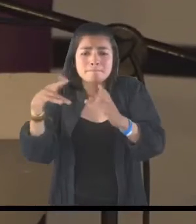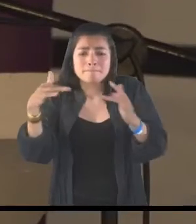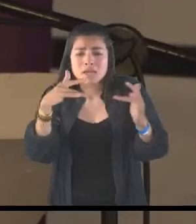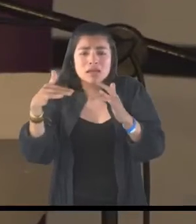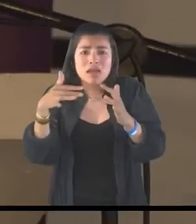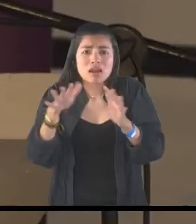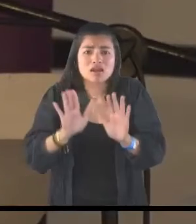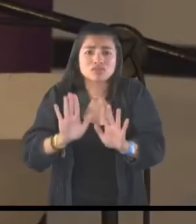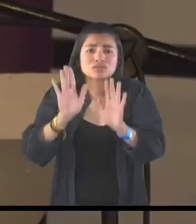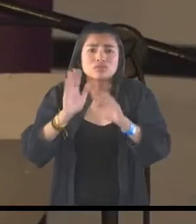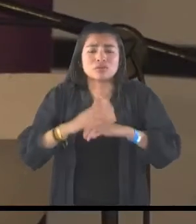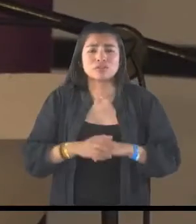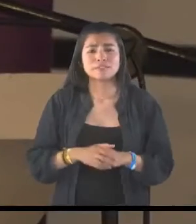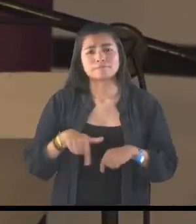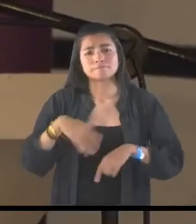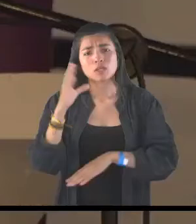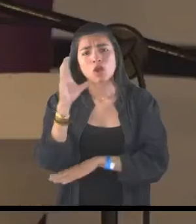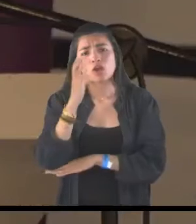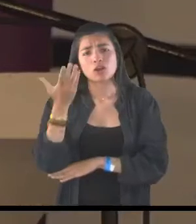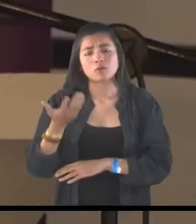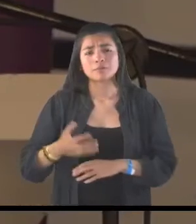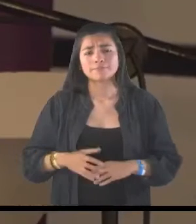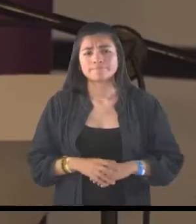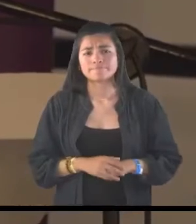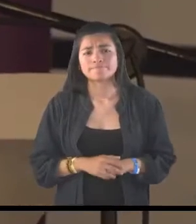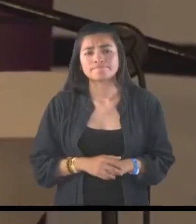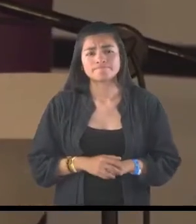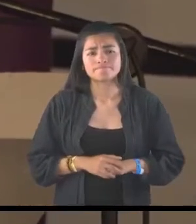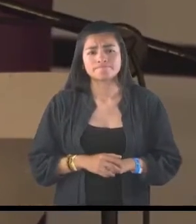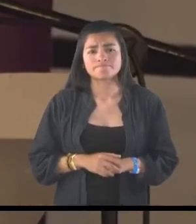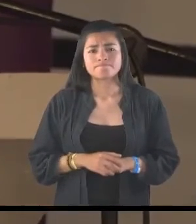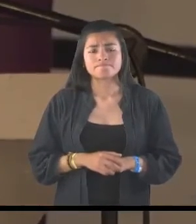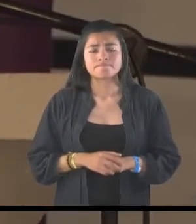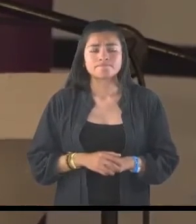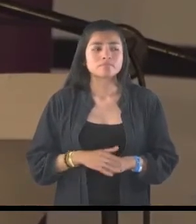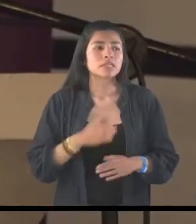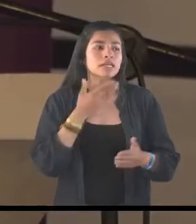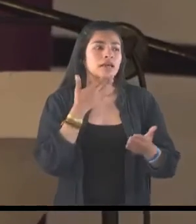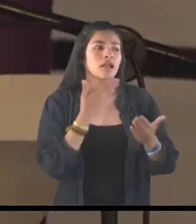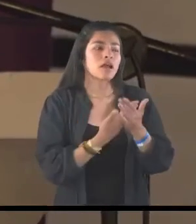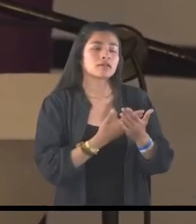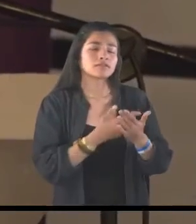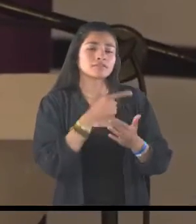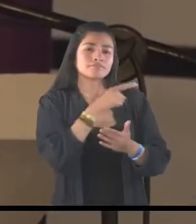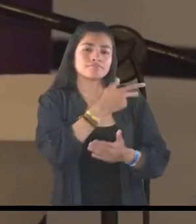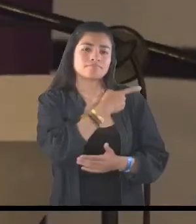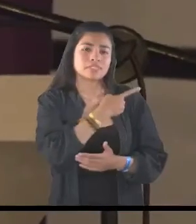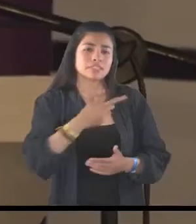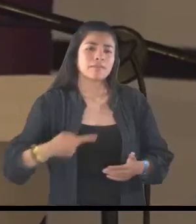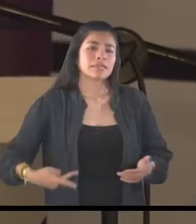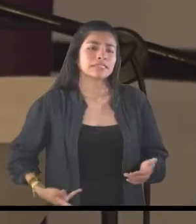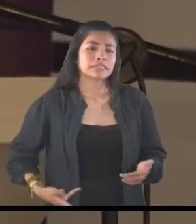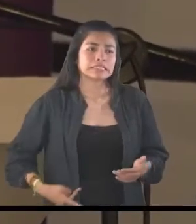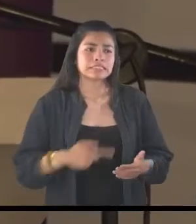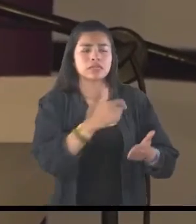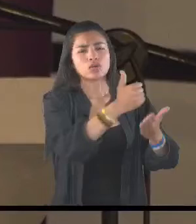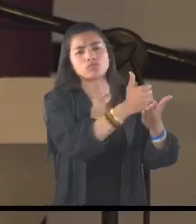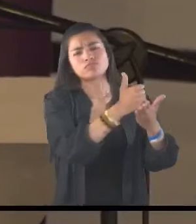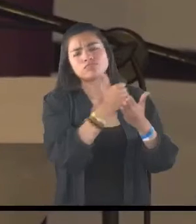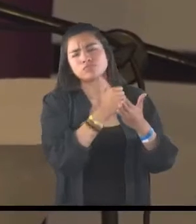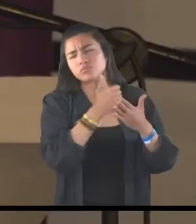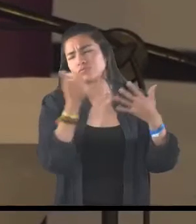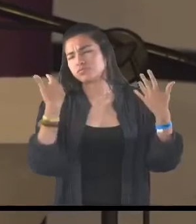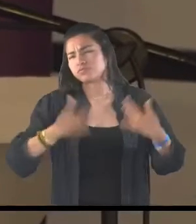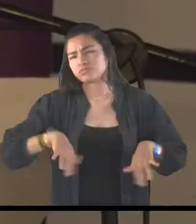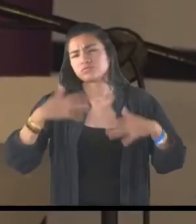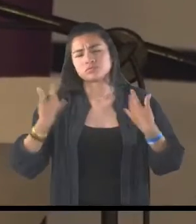que está viviendo Colombia. Y muchas gracias a la vicepresidenta que los ha ayudado muchísimo